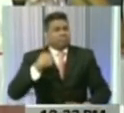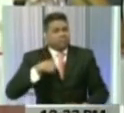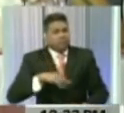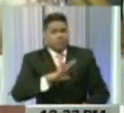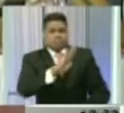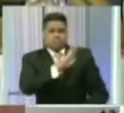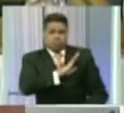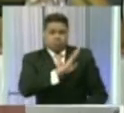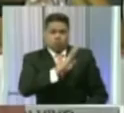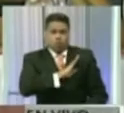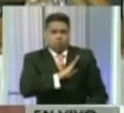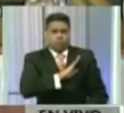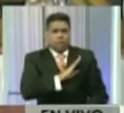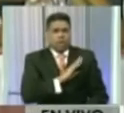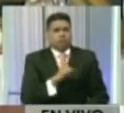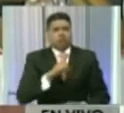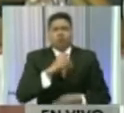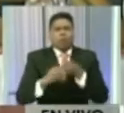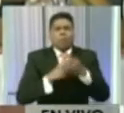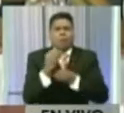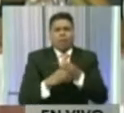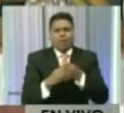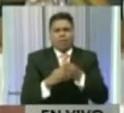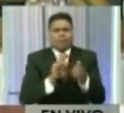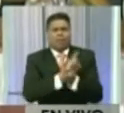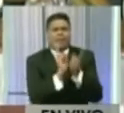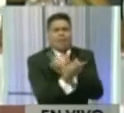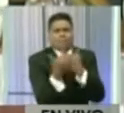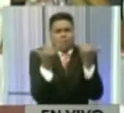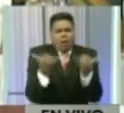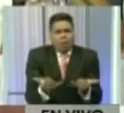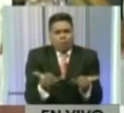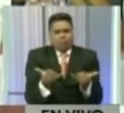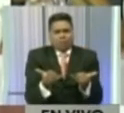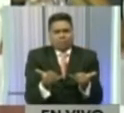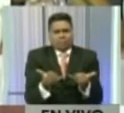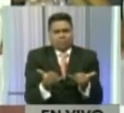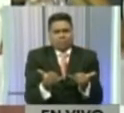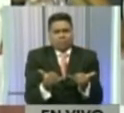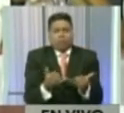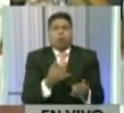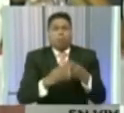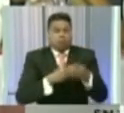propia. No vamos a desmontar lo que existe, pero tenemos que tener una propia del pueblo.